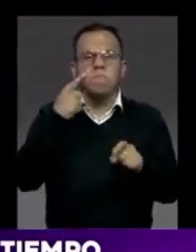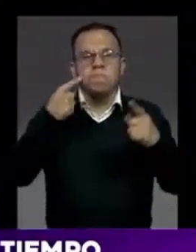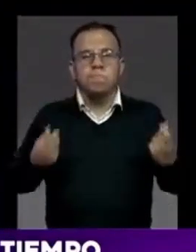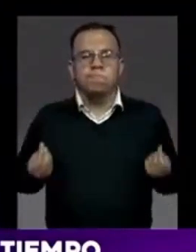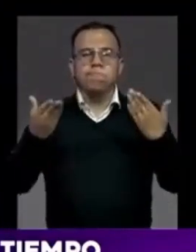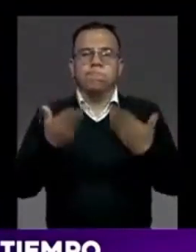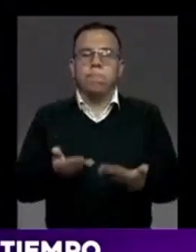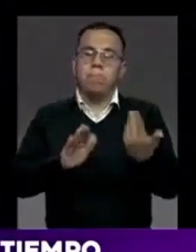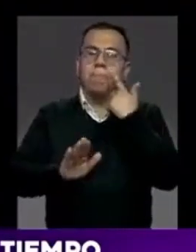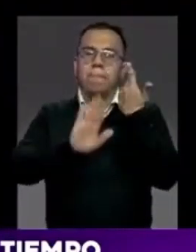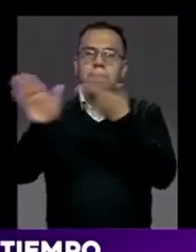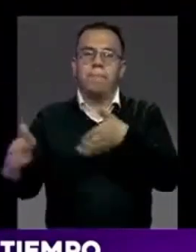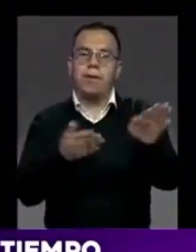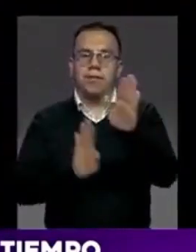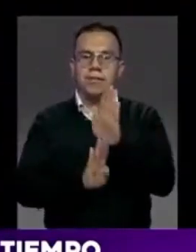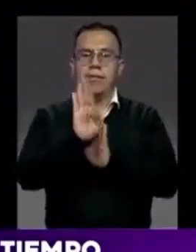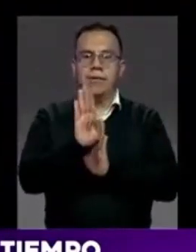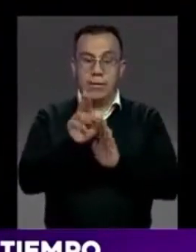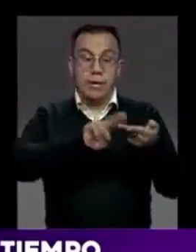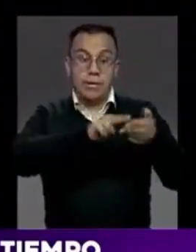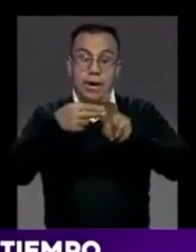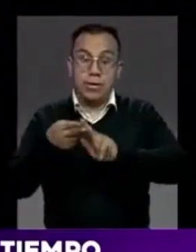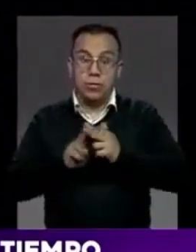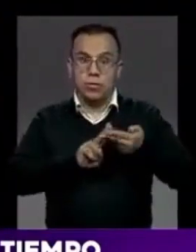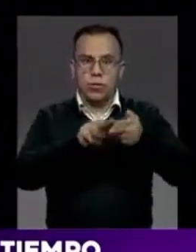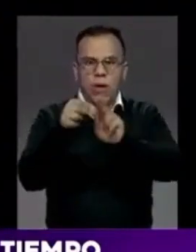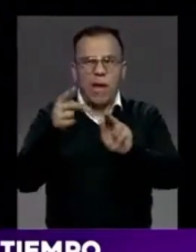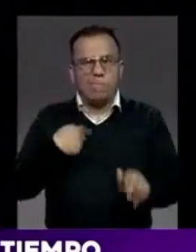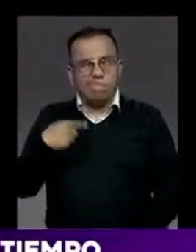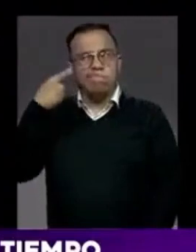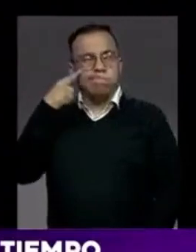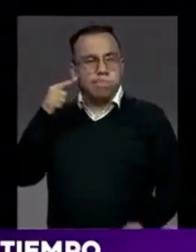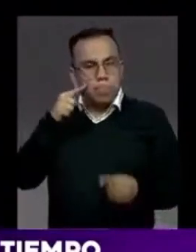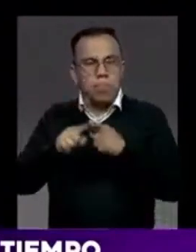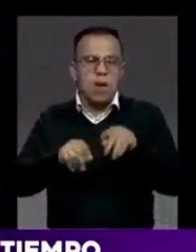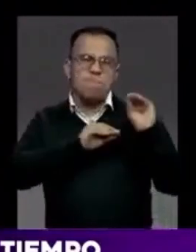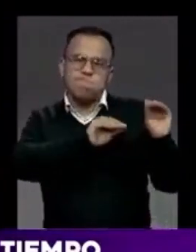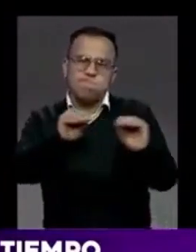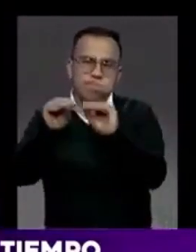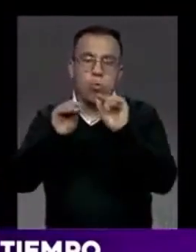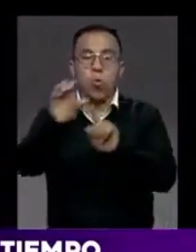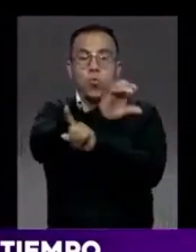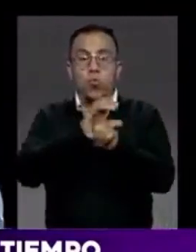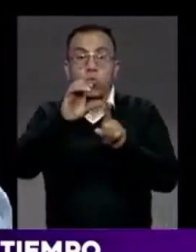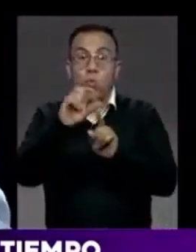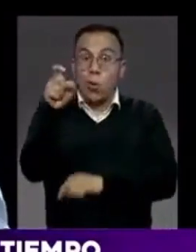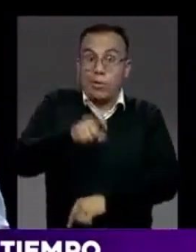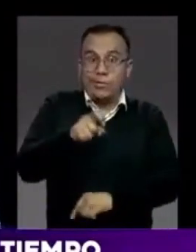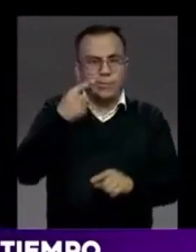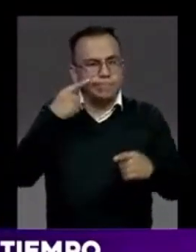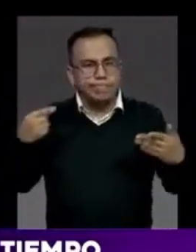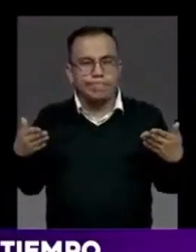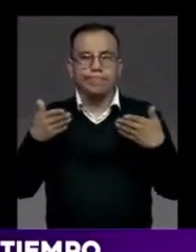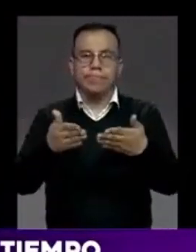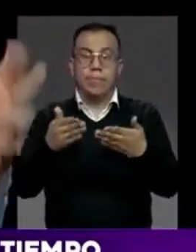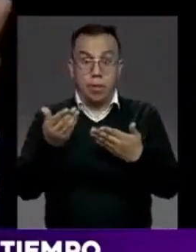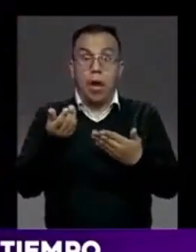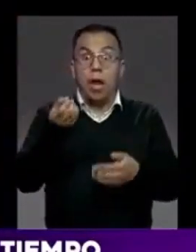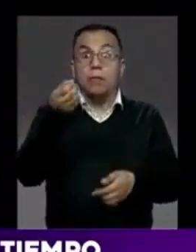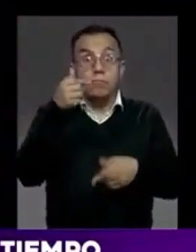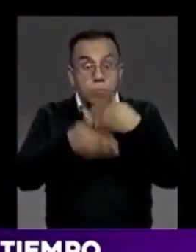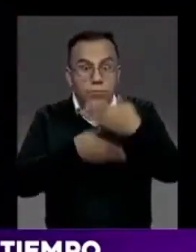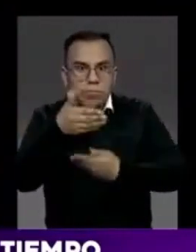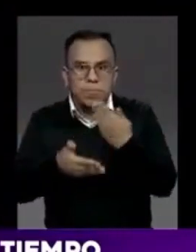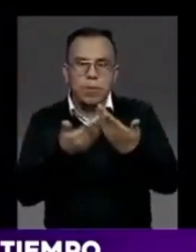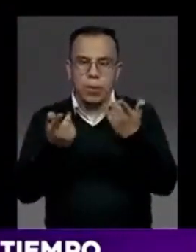un plan de desarrollo asociado a la idiosincrasia capacidad cultura y necesidad específica de una región para